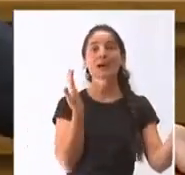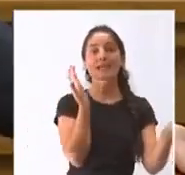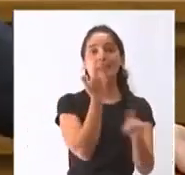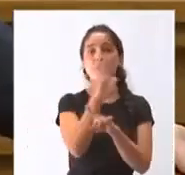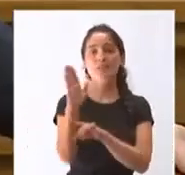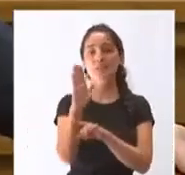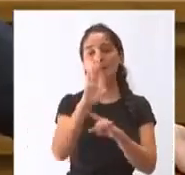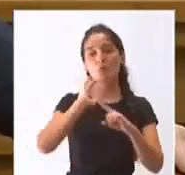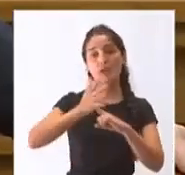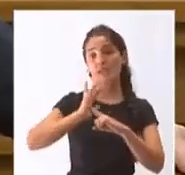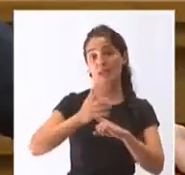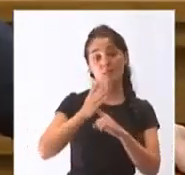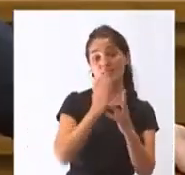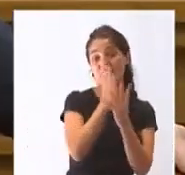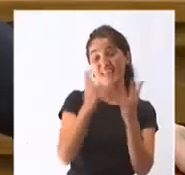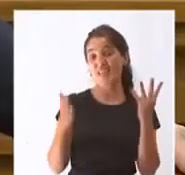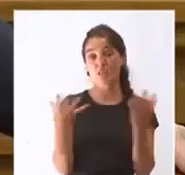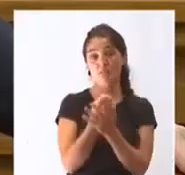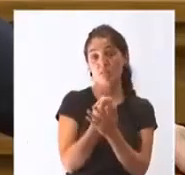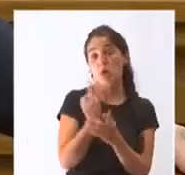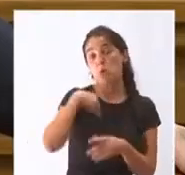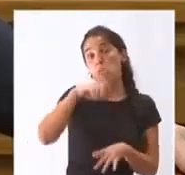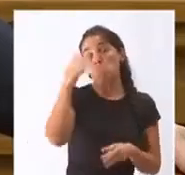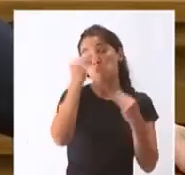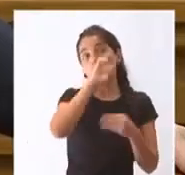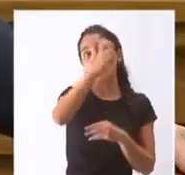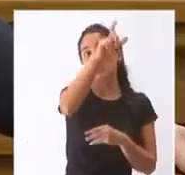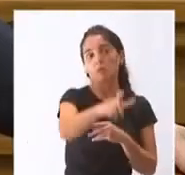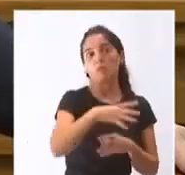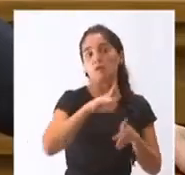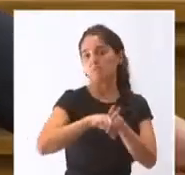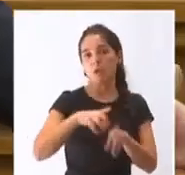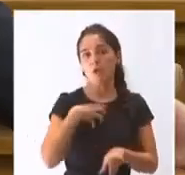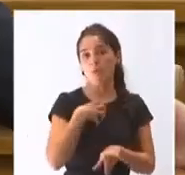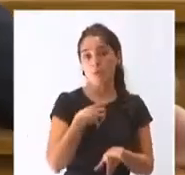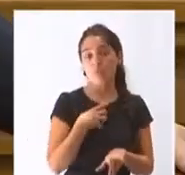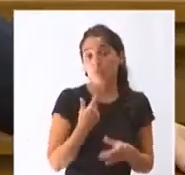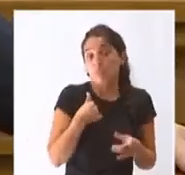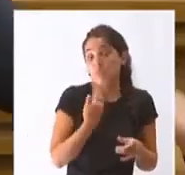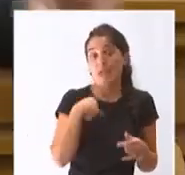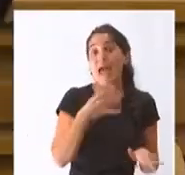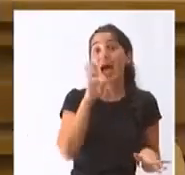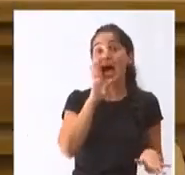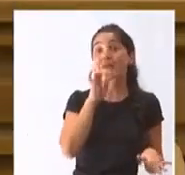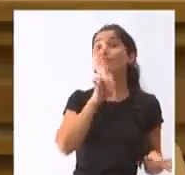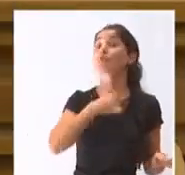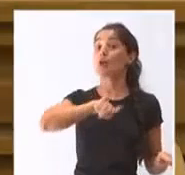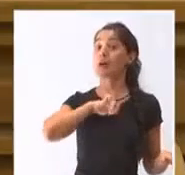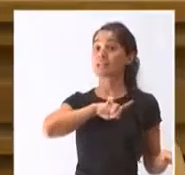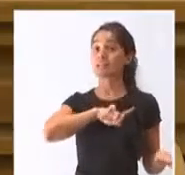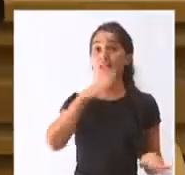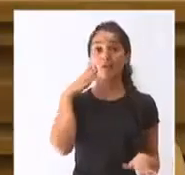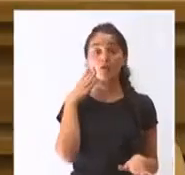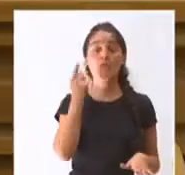pueda dar lecciones en este sentido más bien al contrario como les decía estamos muy orgullosos pero el objetivo en sostenibilidad en